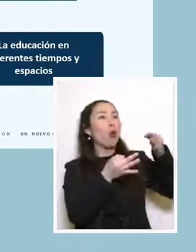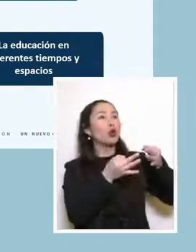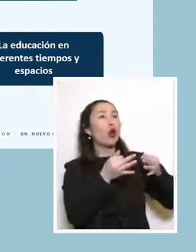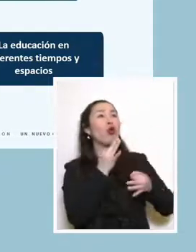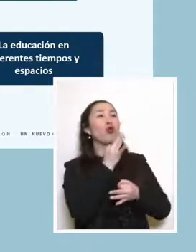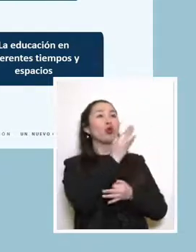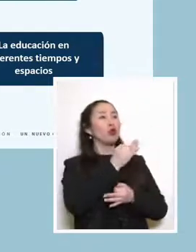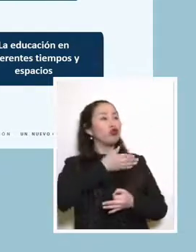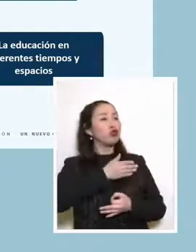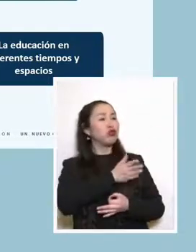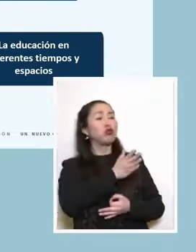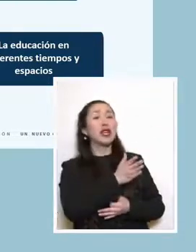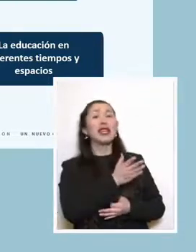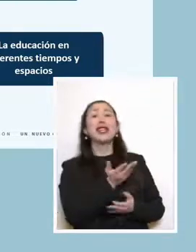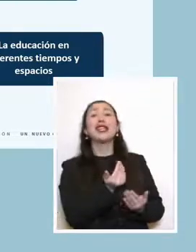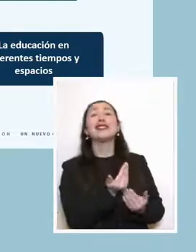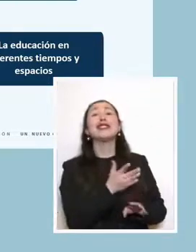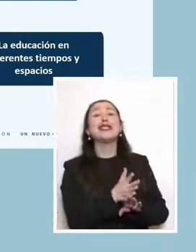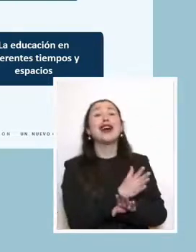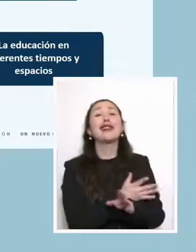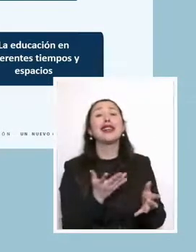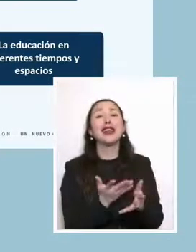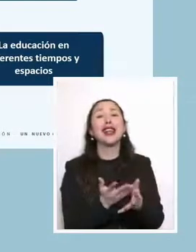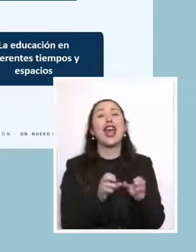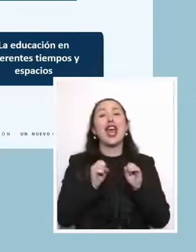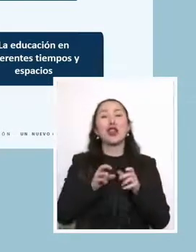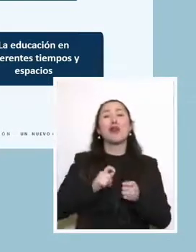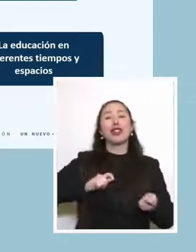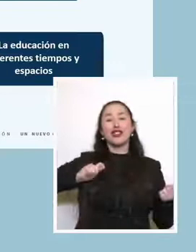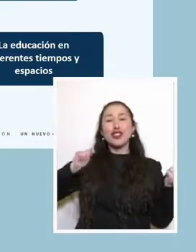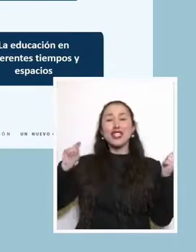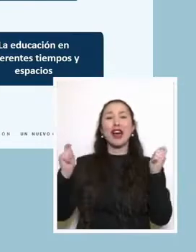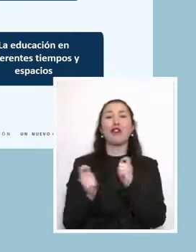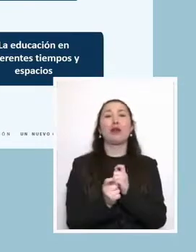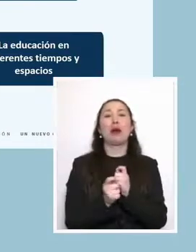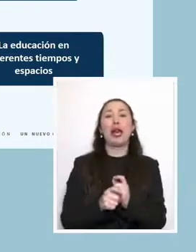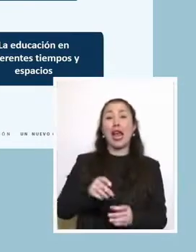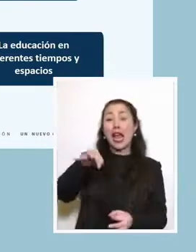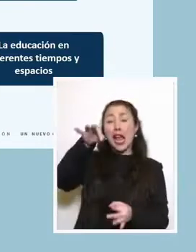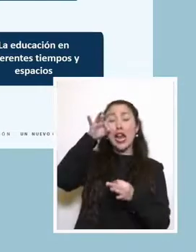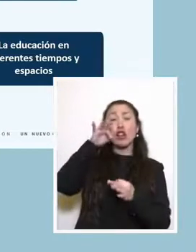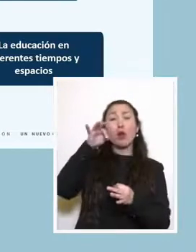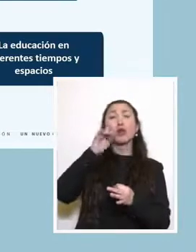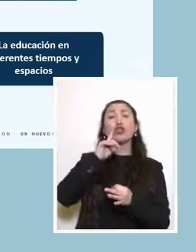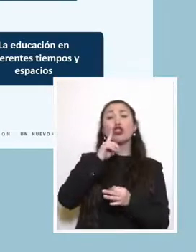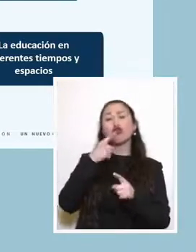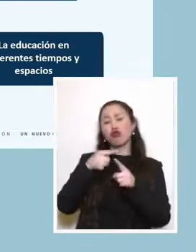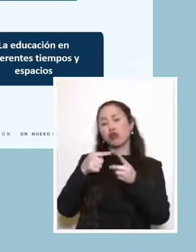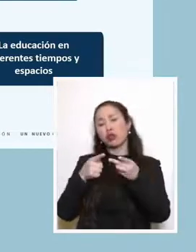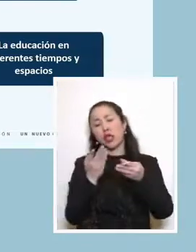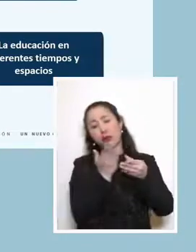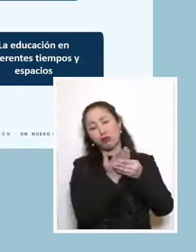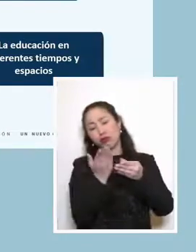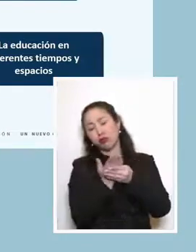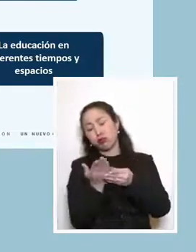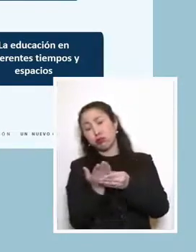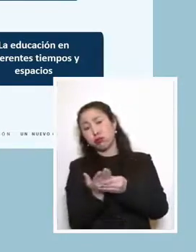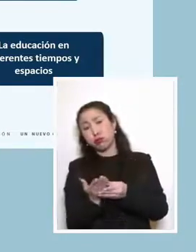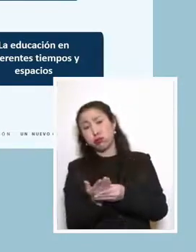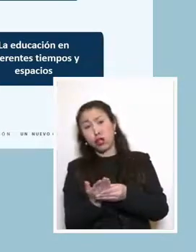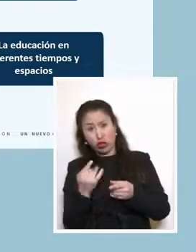necesario transformar la educación. El informe tiene capítulos sobre cada uno de estos